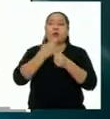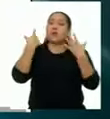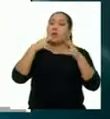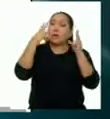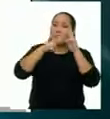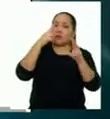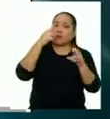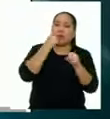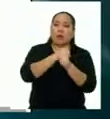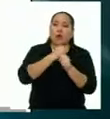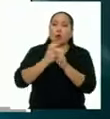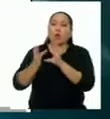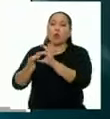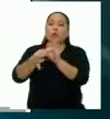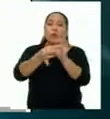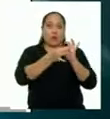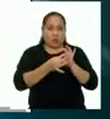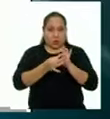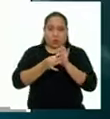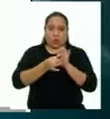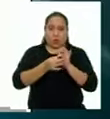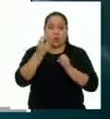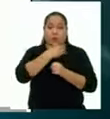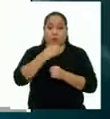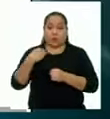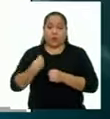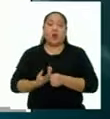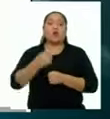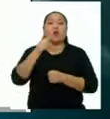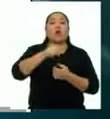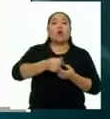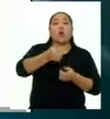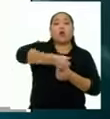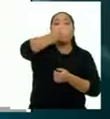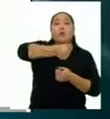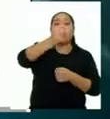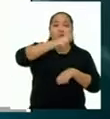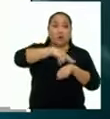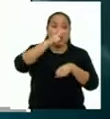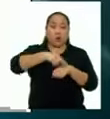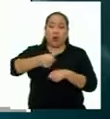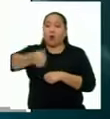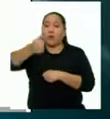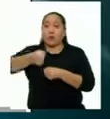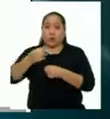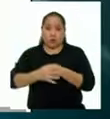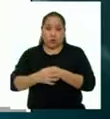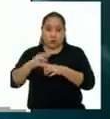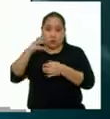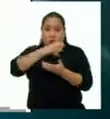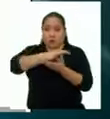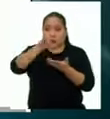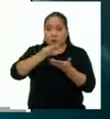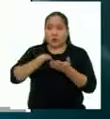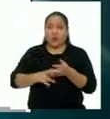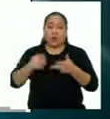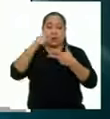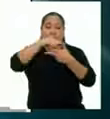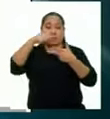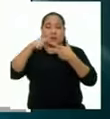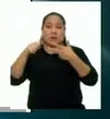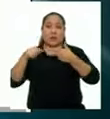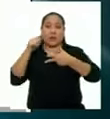del gobierno, con gobiernos regionales, con gobiernos locales, en tres grandes ejes de intervención.